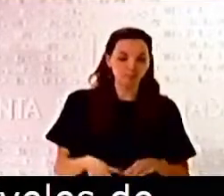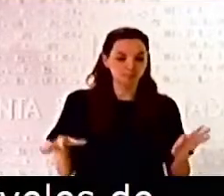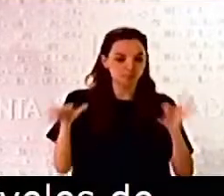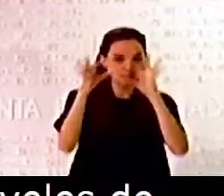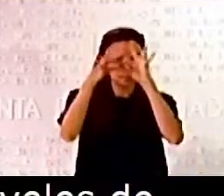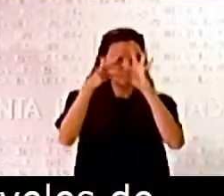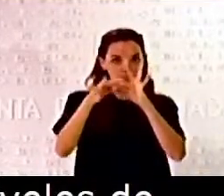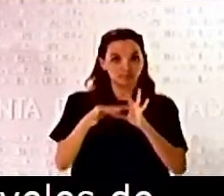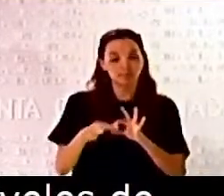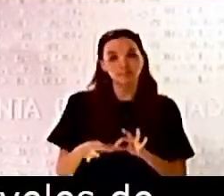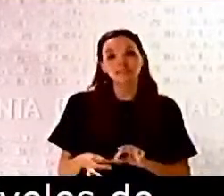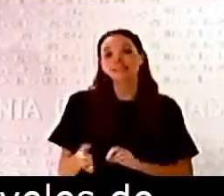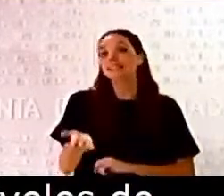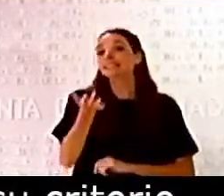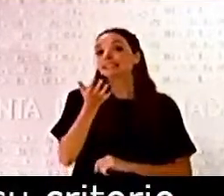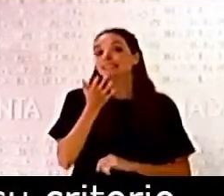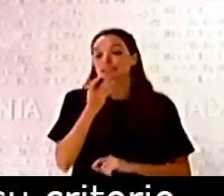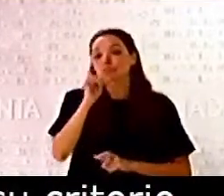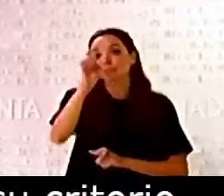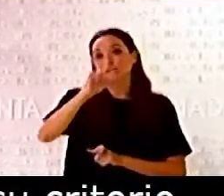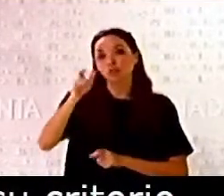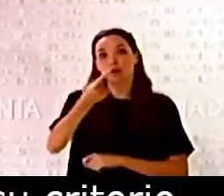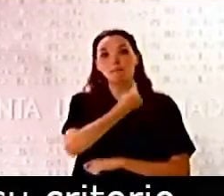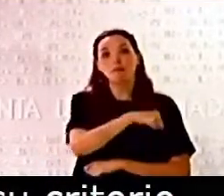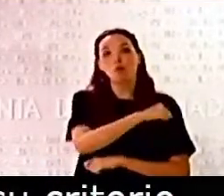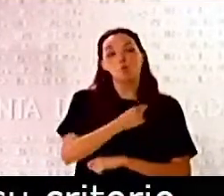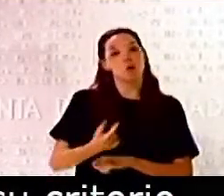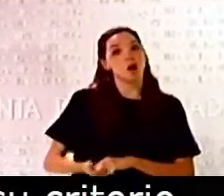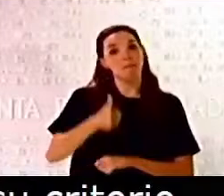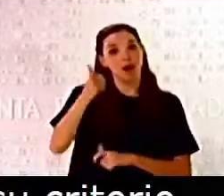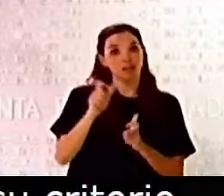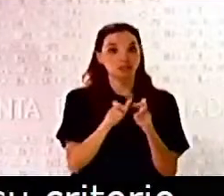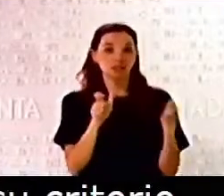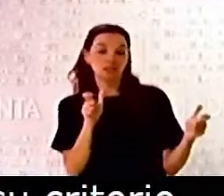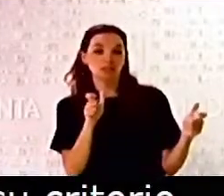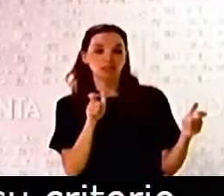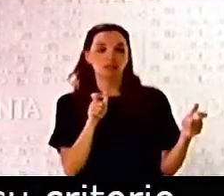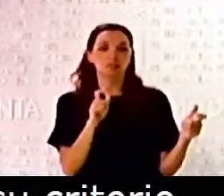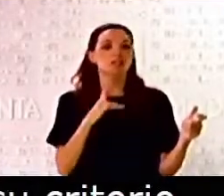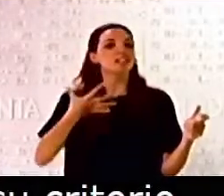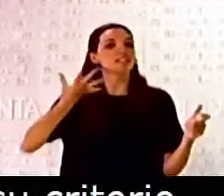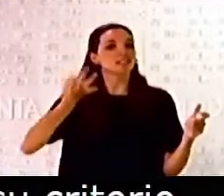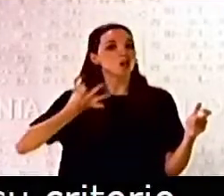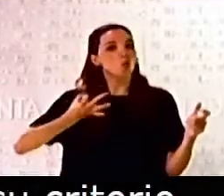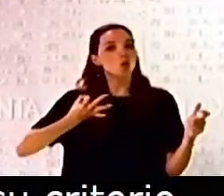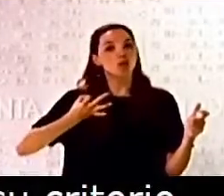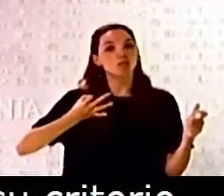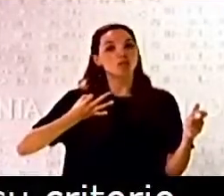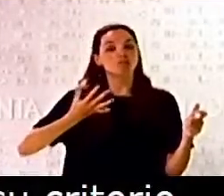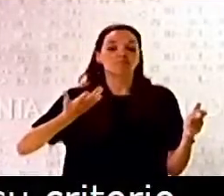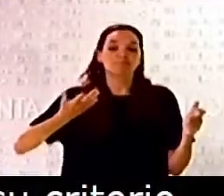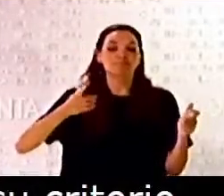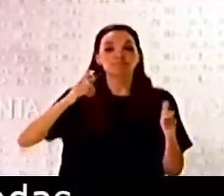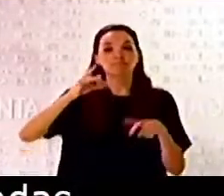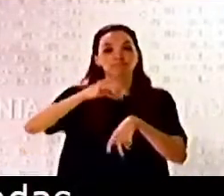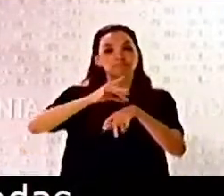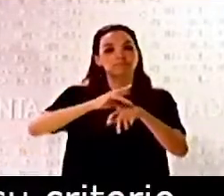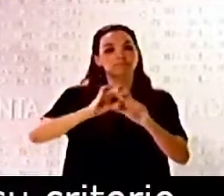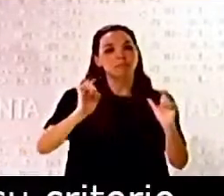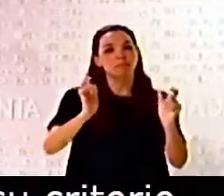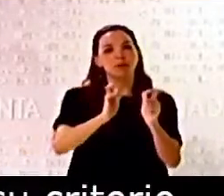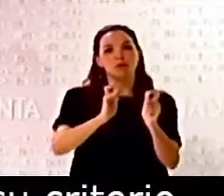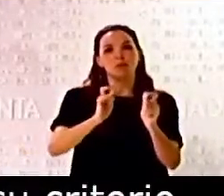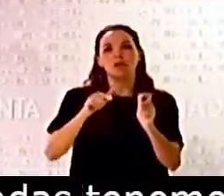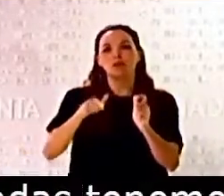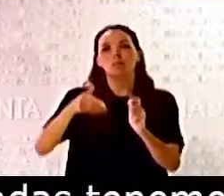Toda vez que mientras más personas vacunadas tenemos, probablemente menos importe la incidencia y más importe la enfermedad